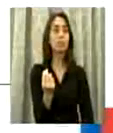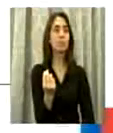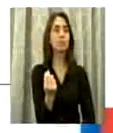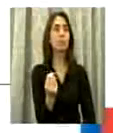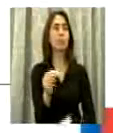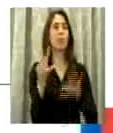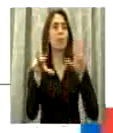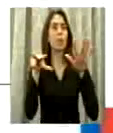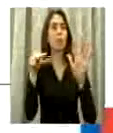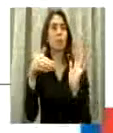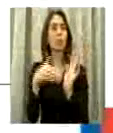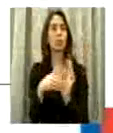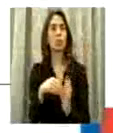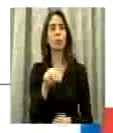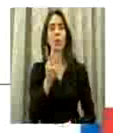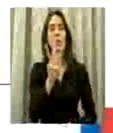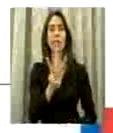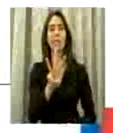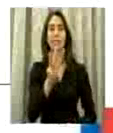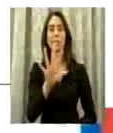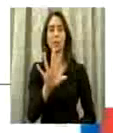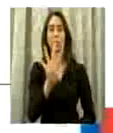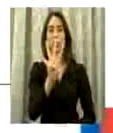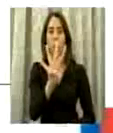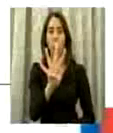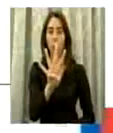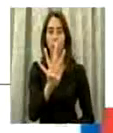en